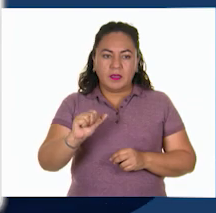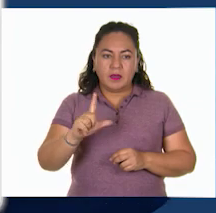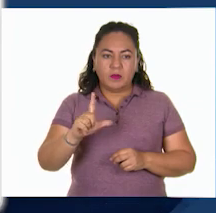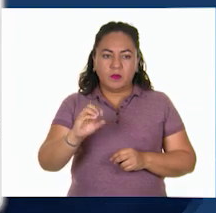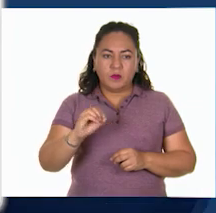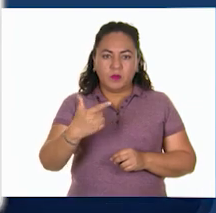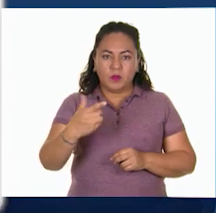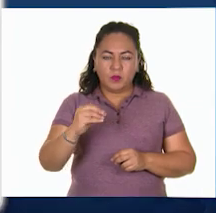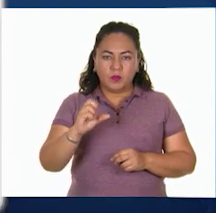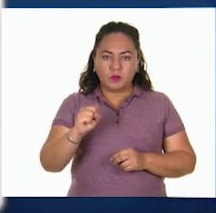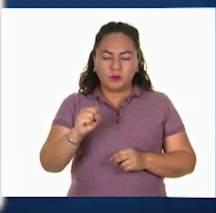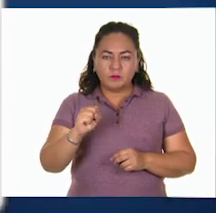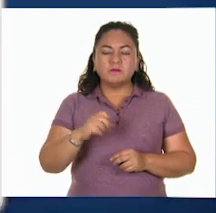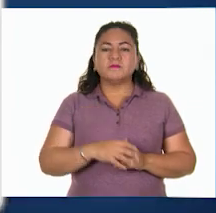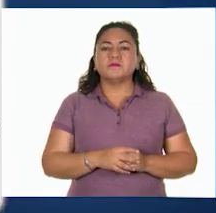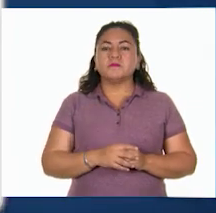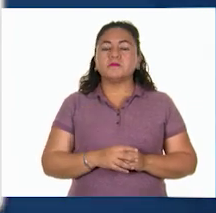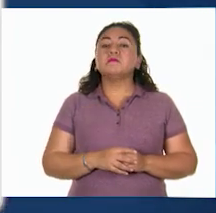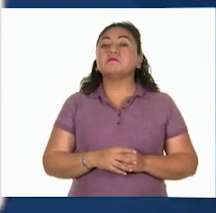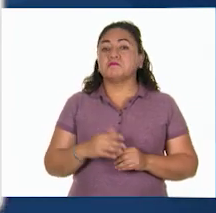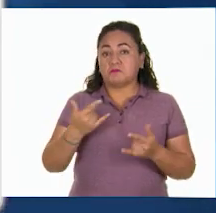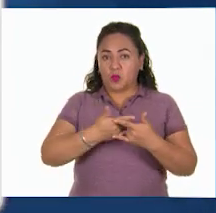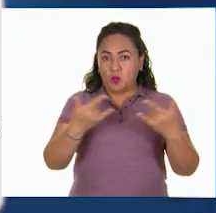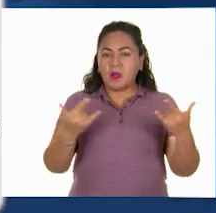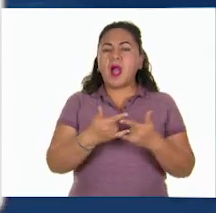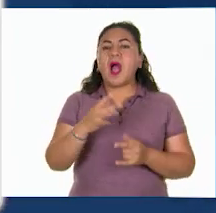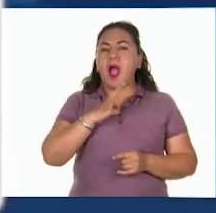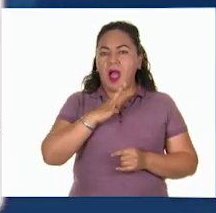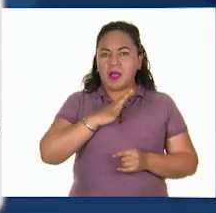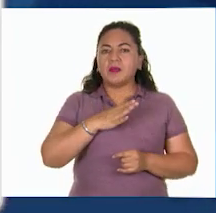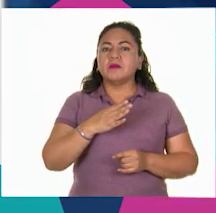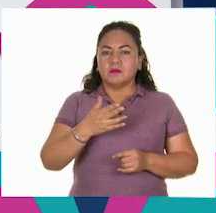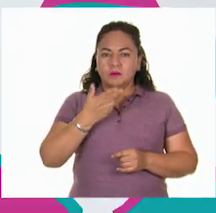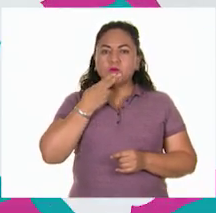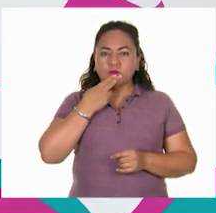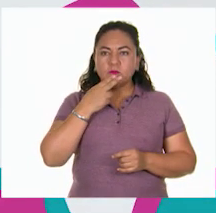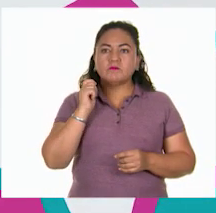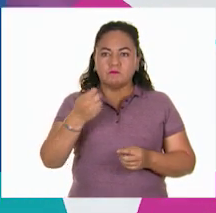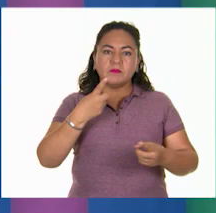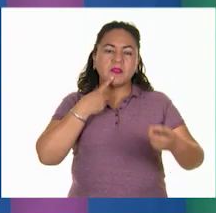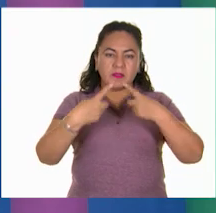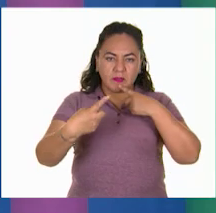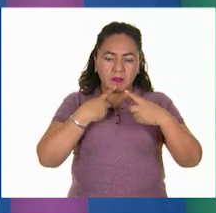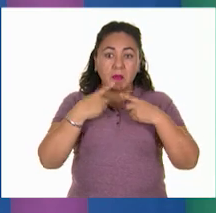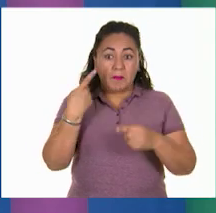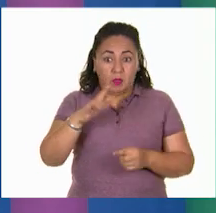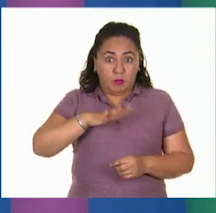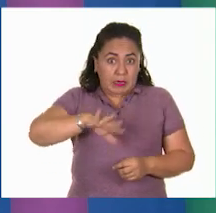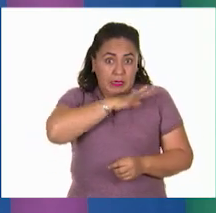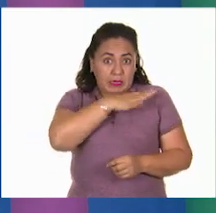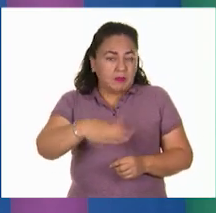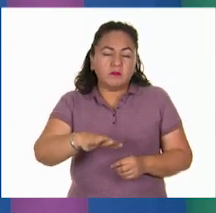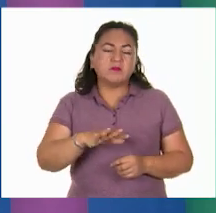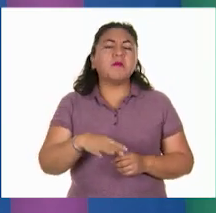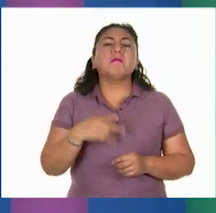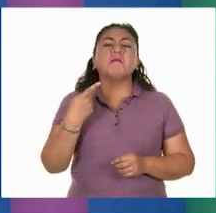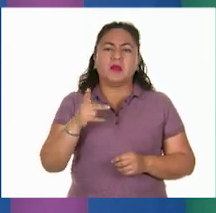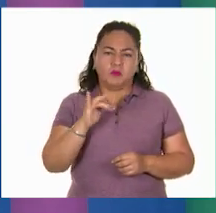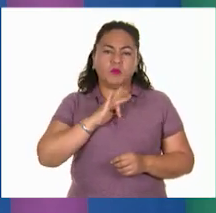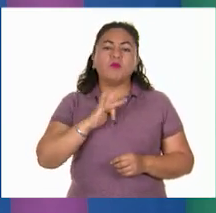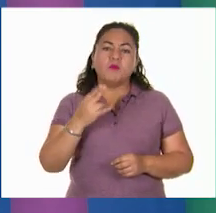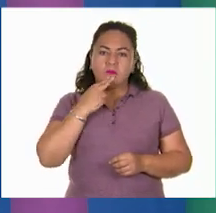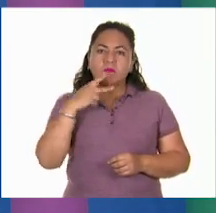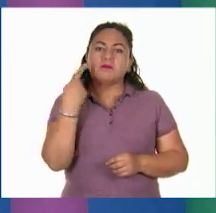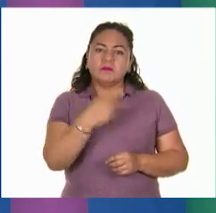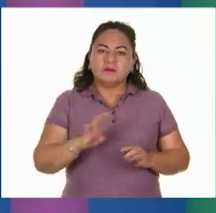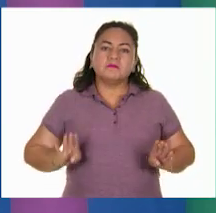Pues en muchos cuentos hay diálogos, aunque no es una generalidad. Pero podemos decir que sí es un elemento de